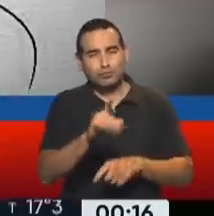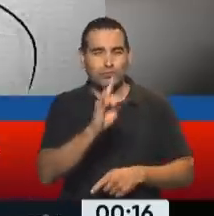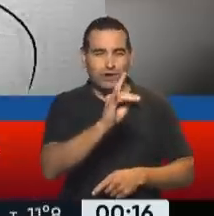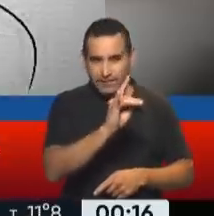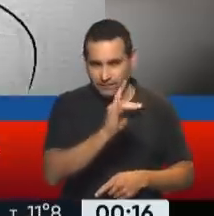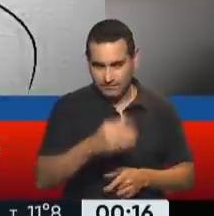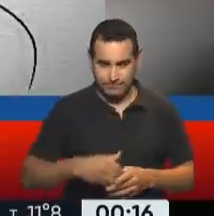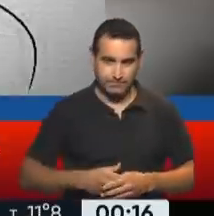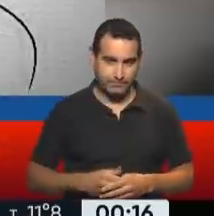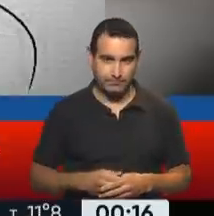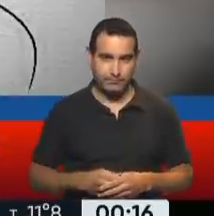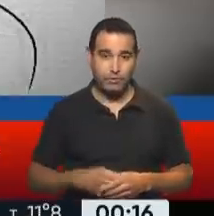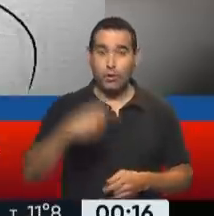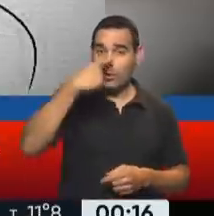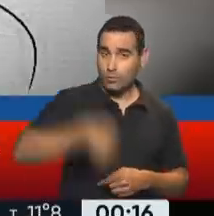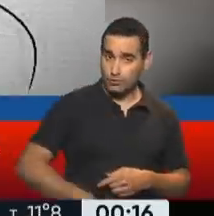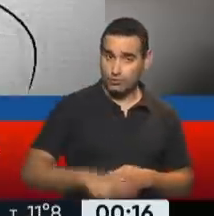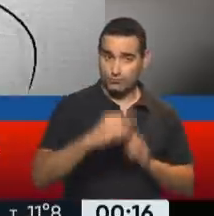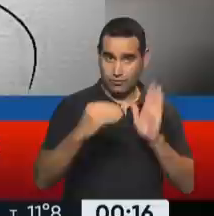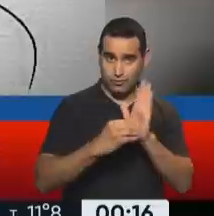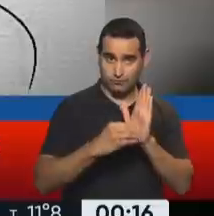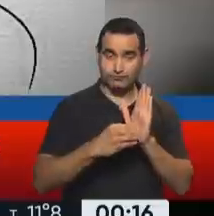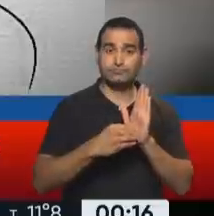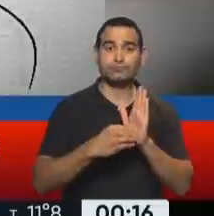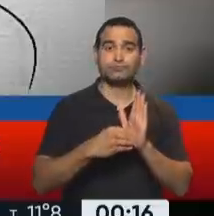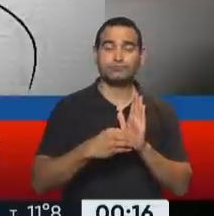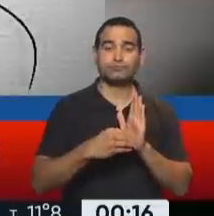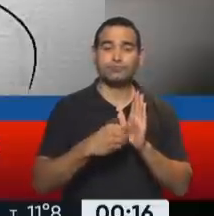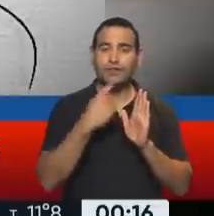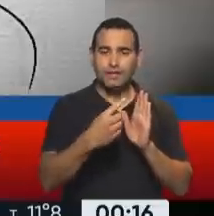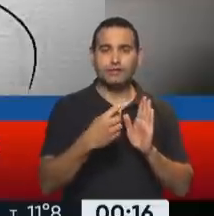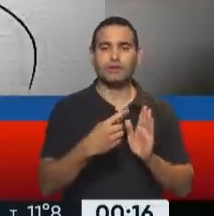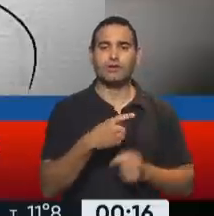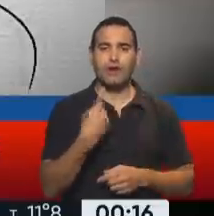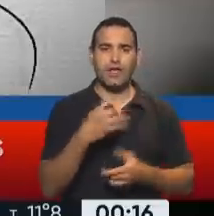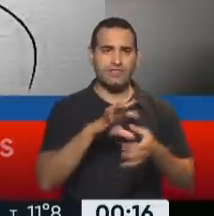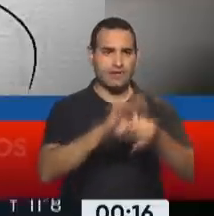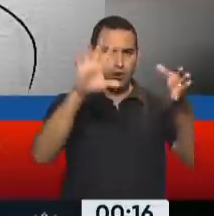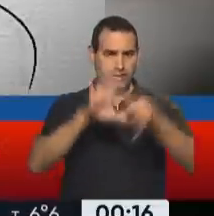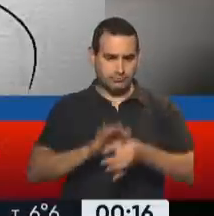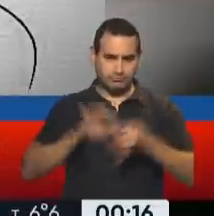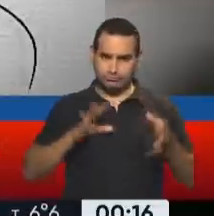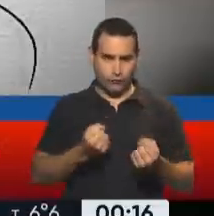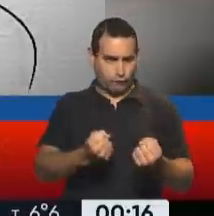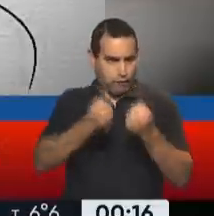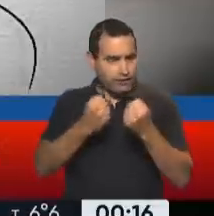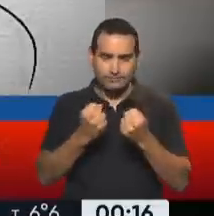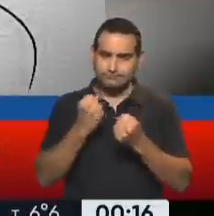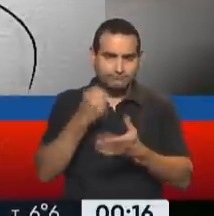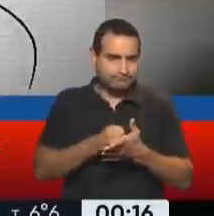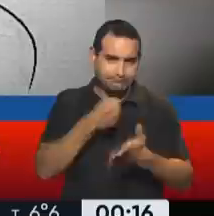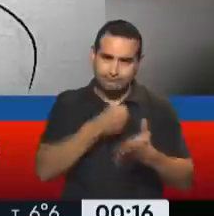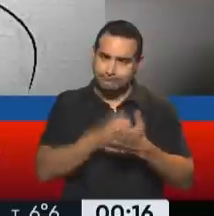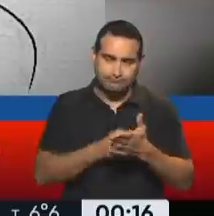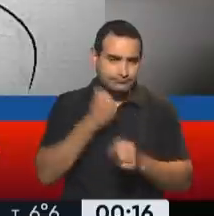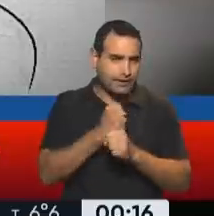golpistas. Concluye el texto de Alberto Fernández, nuestras democracias están fuertes, tenemos que seguir